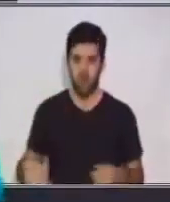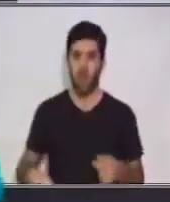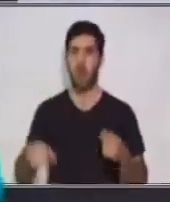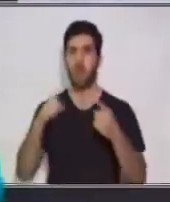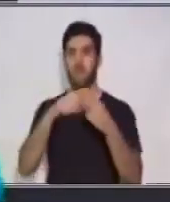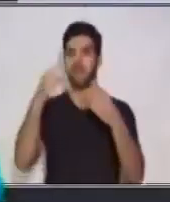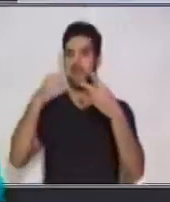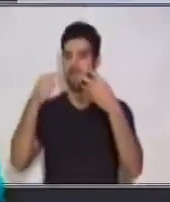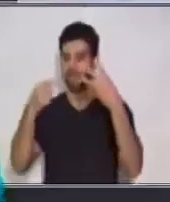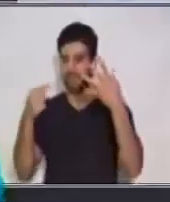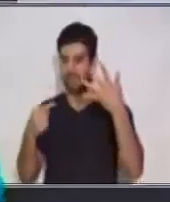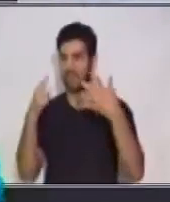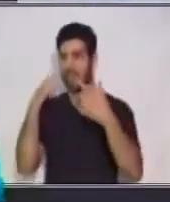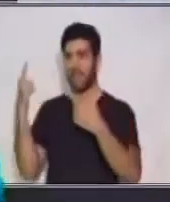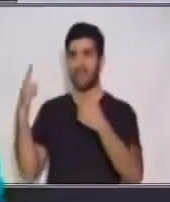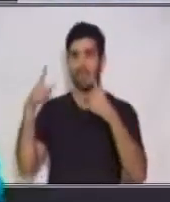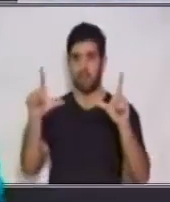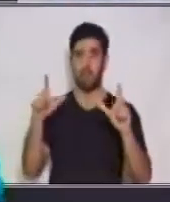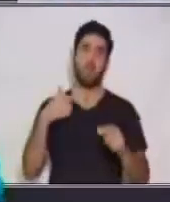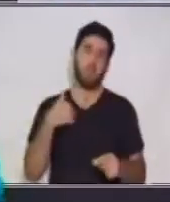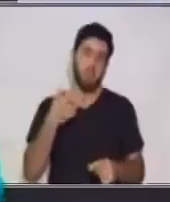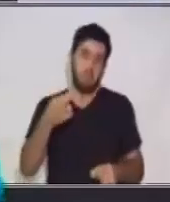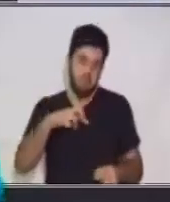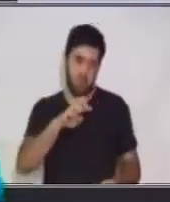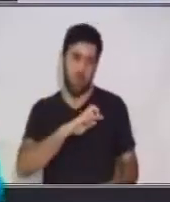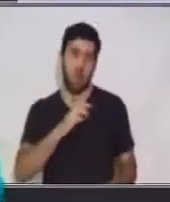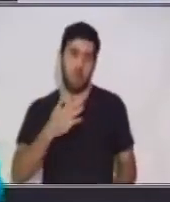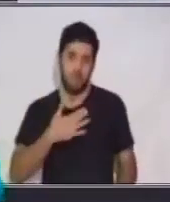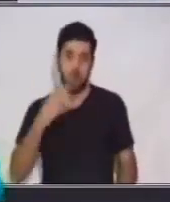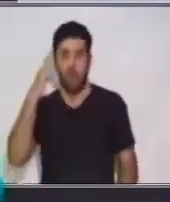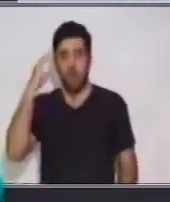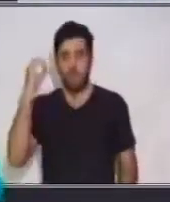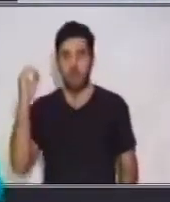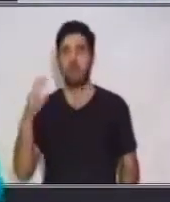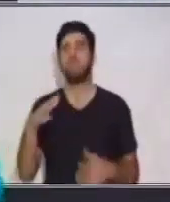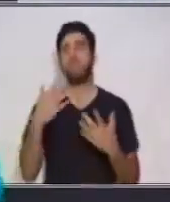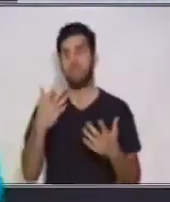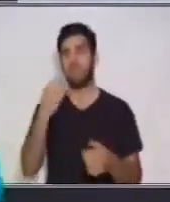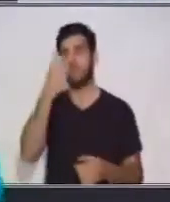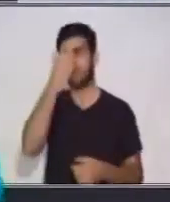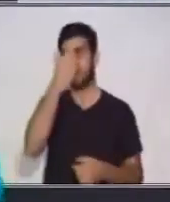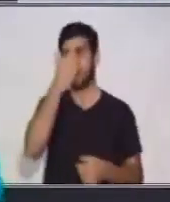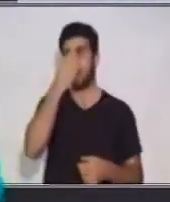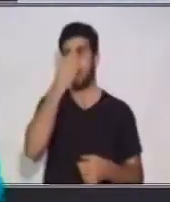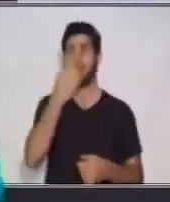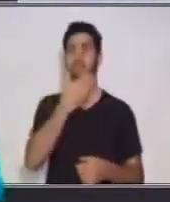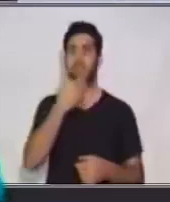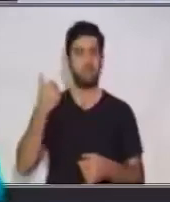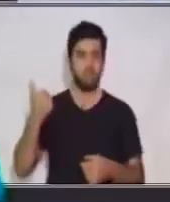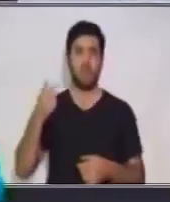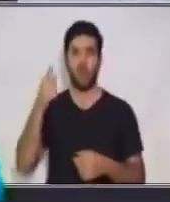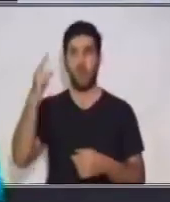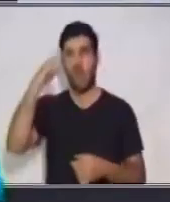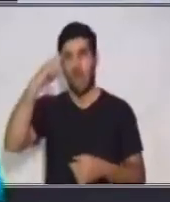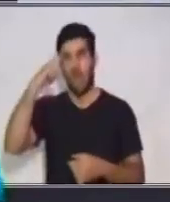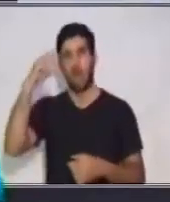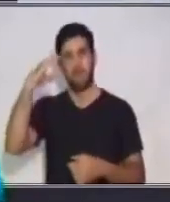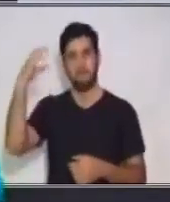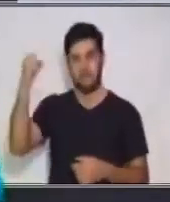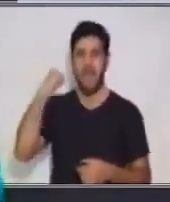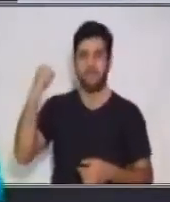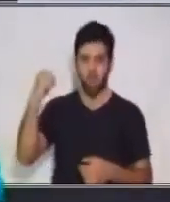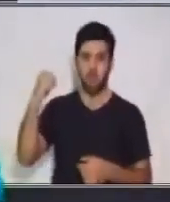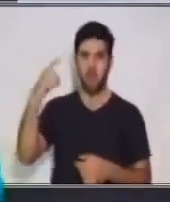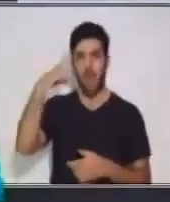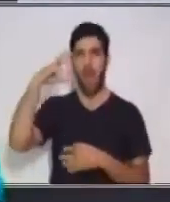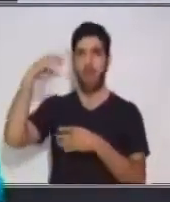preposiciones, en lo personal a mí me gusta mucho que nos podamos memorizar cada una de estas. Yo muchas veces